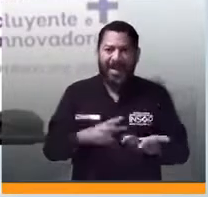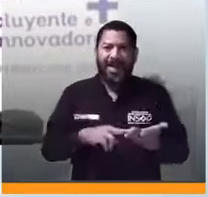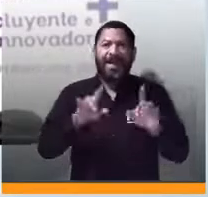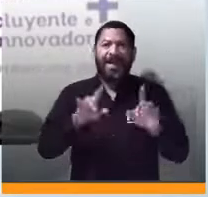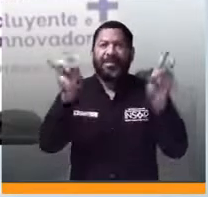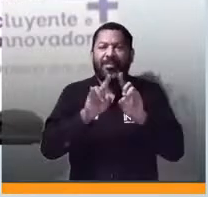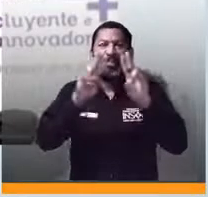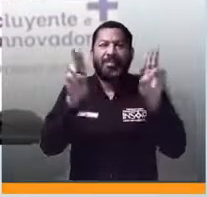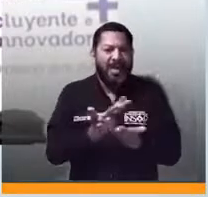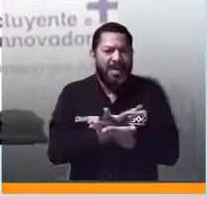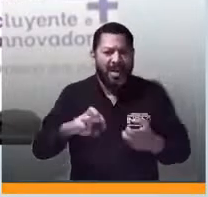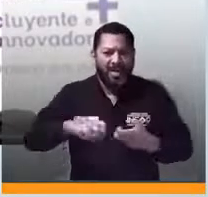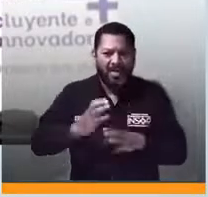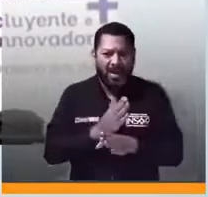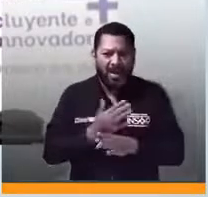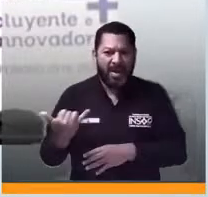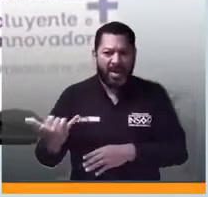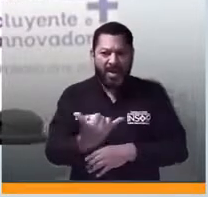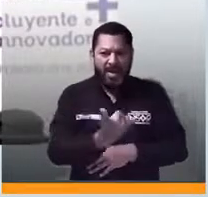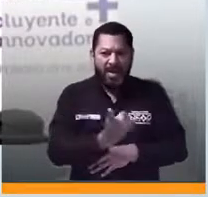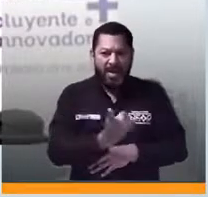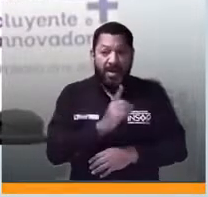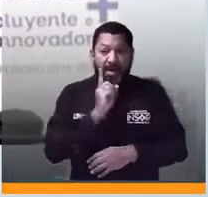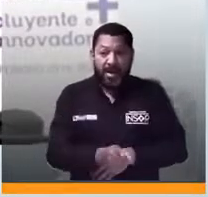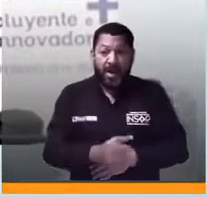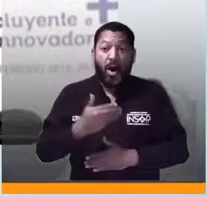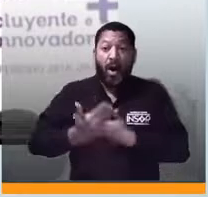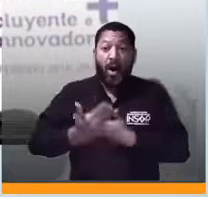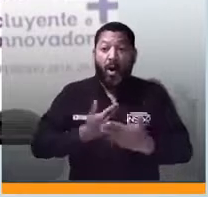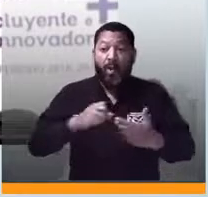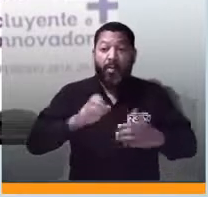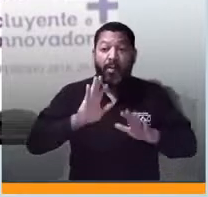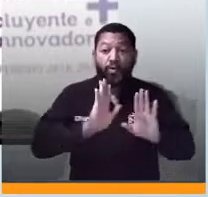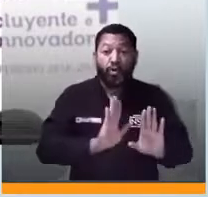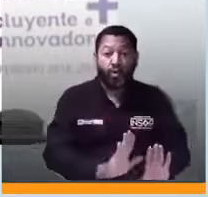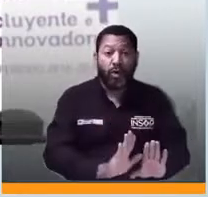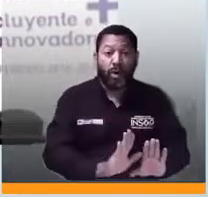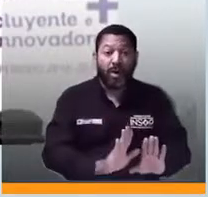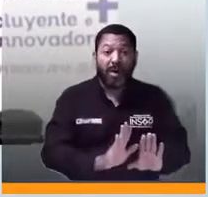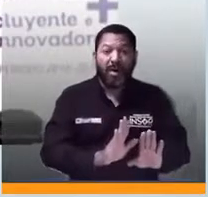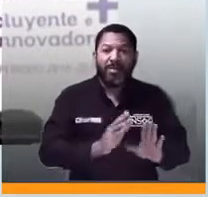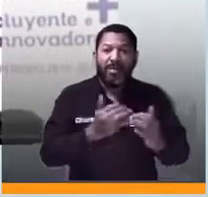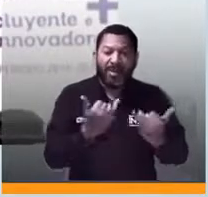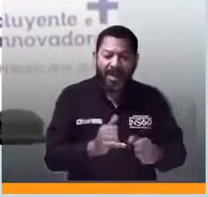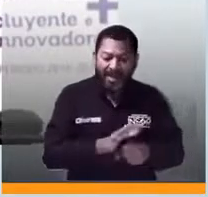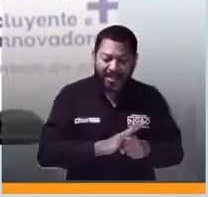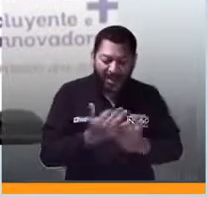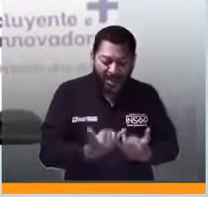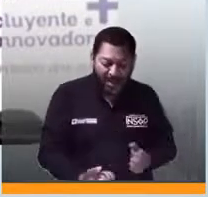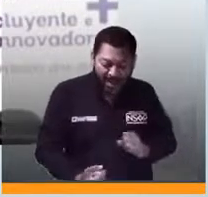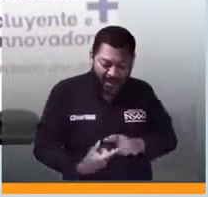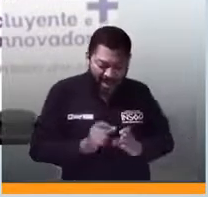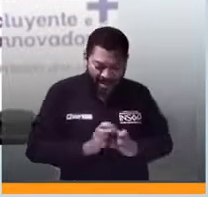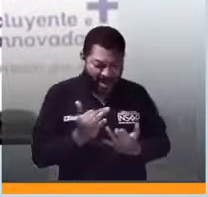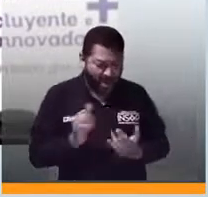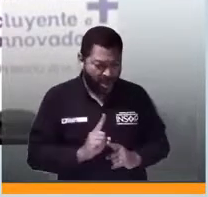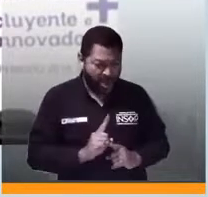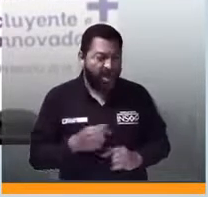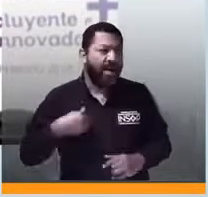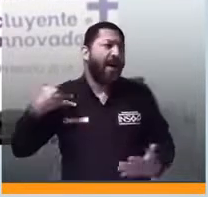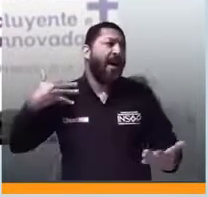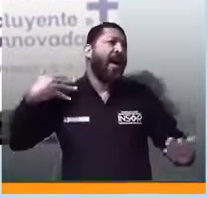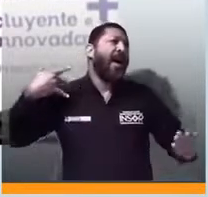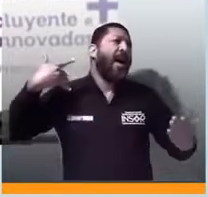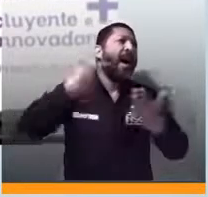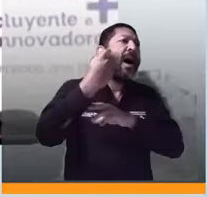conectividad, accesibilidad, etcétera, etcétera, aceleró unas transformaciones en las universidades que sin esta situación nos hubiese llevado muchos